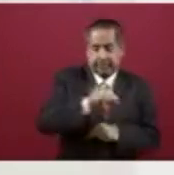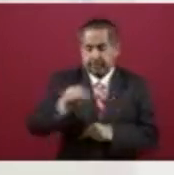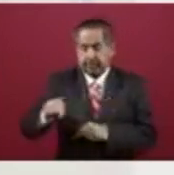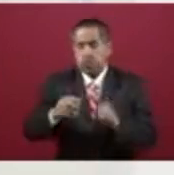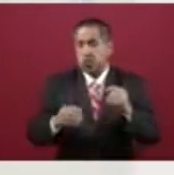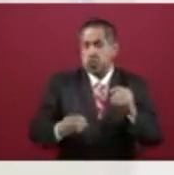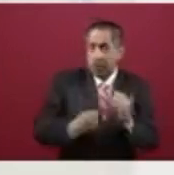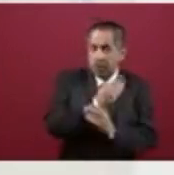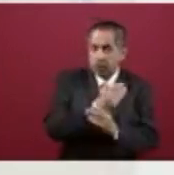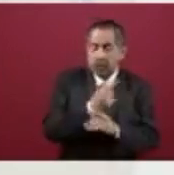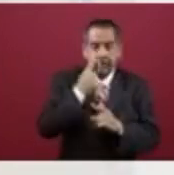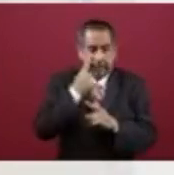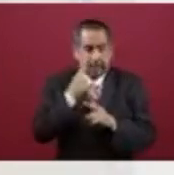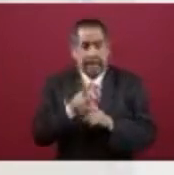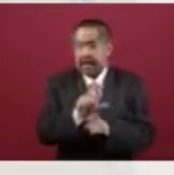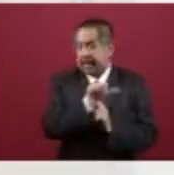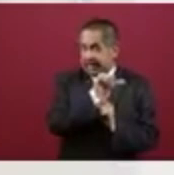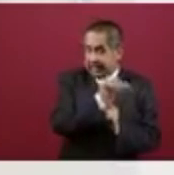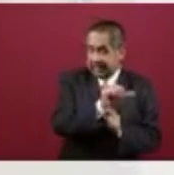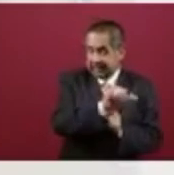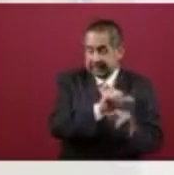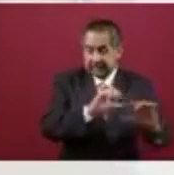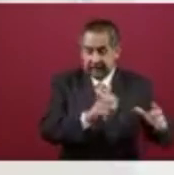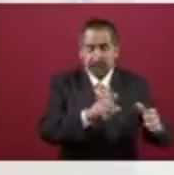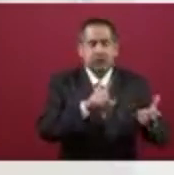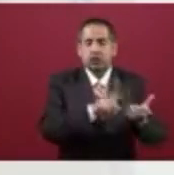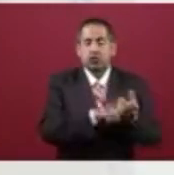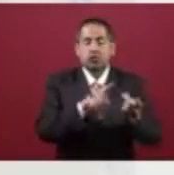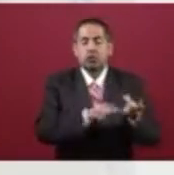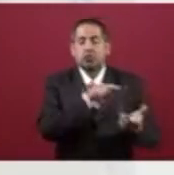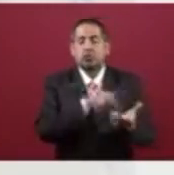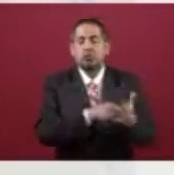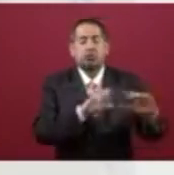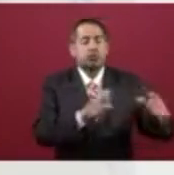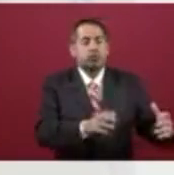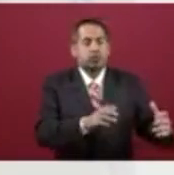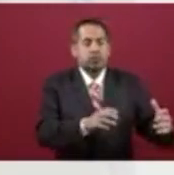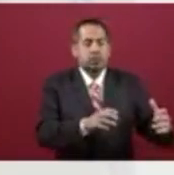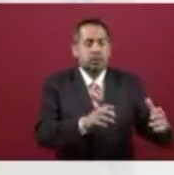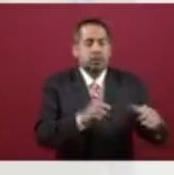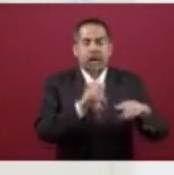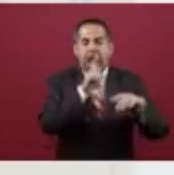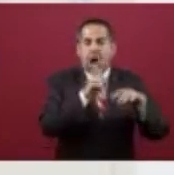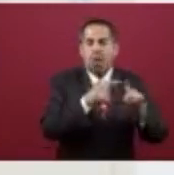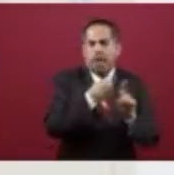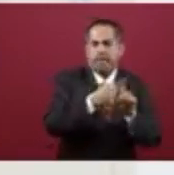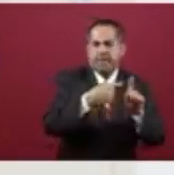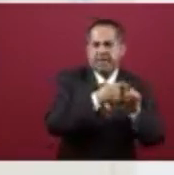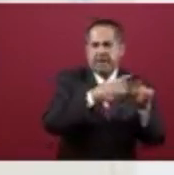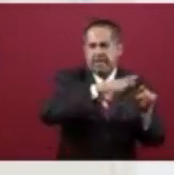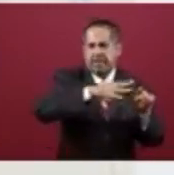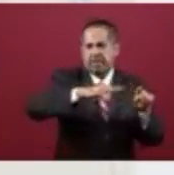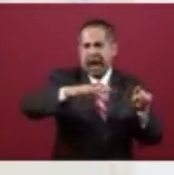16 de estos campos están en aguas someras, en el mar,